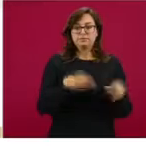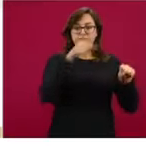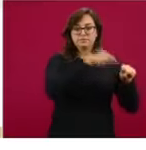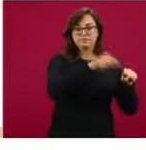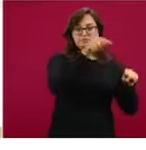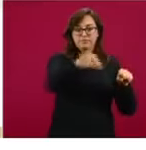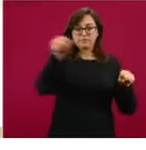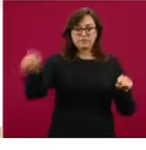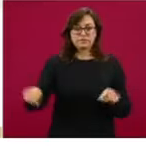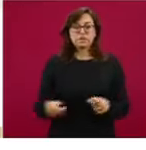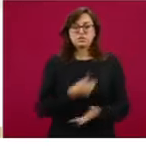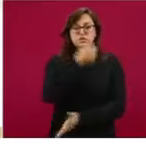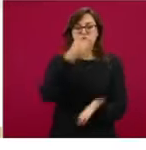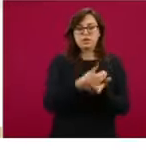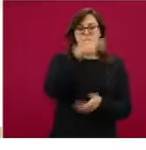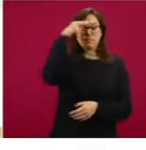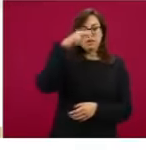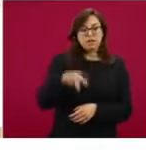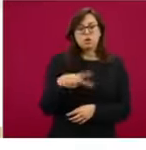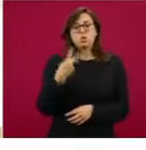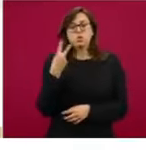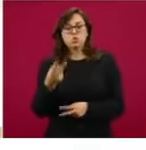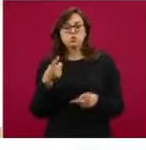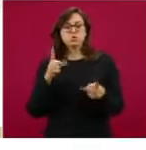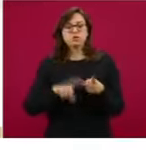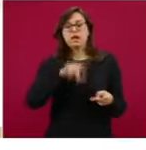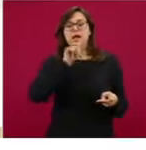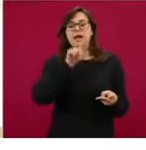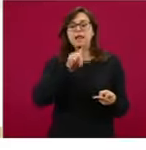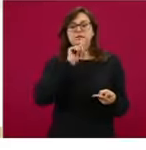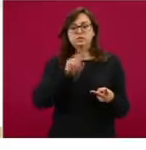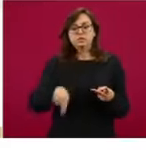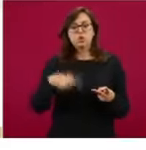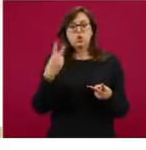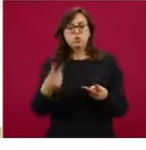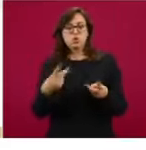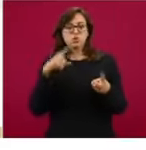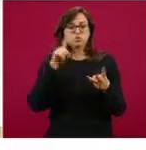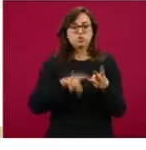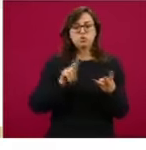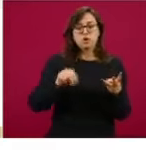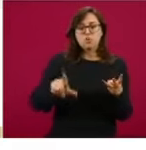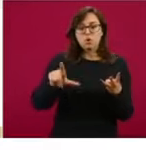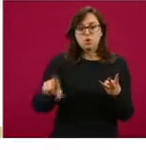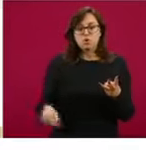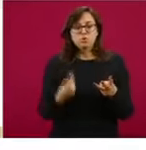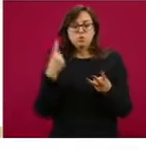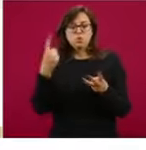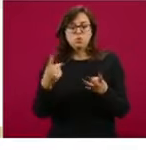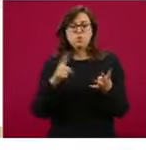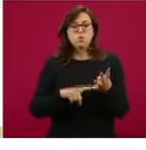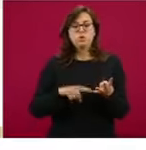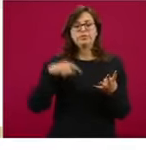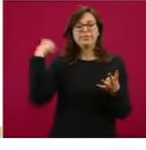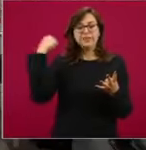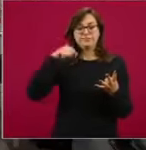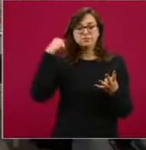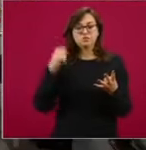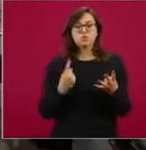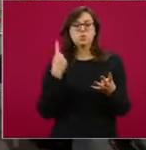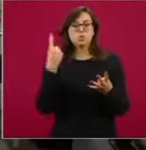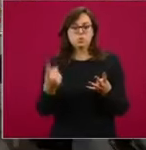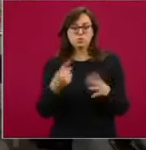Villahermosa, y la aplicación es desde el día 7 hasta el día 12 en los horarios que vemos en la pantalla.